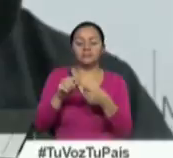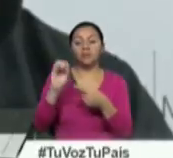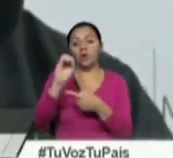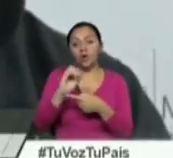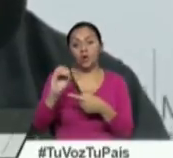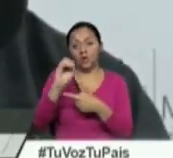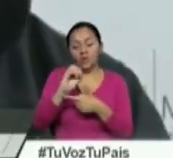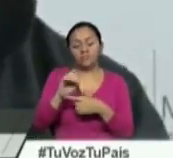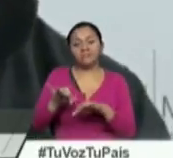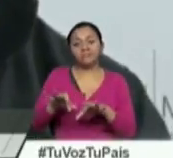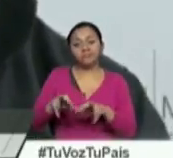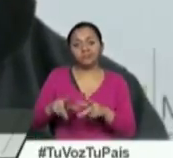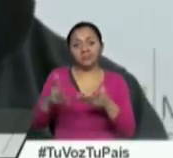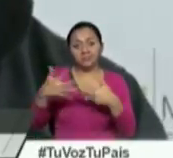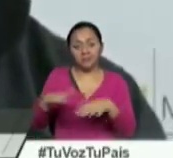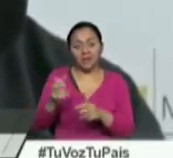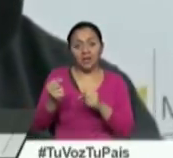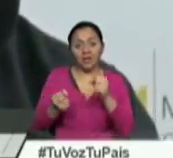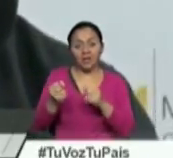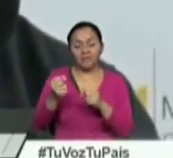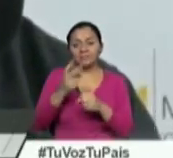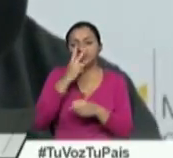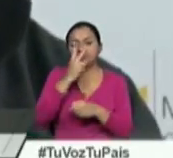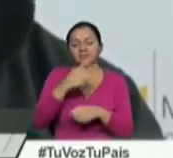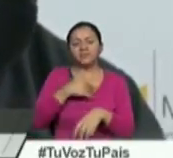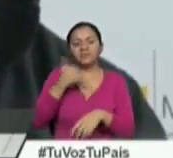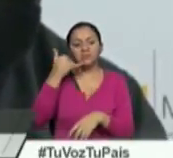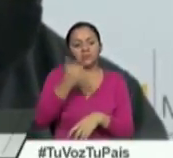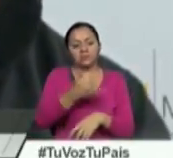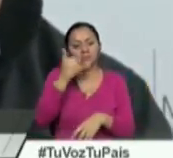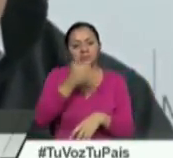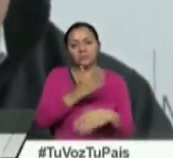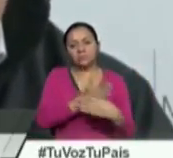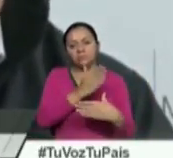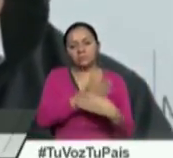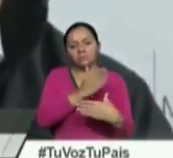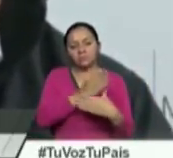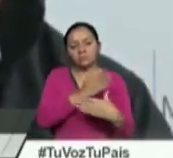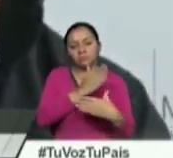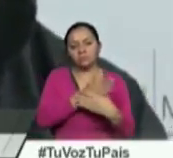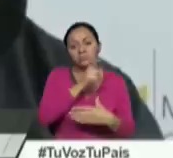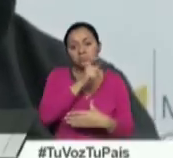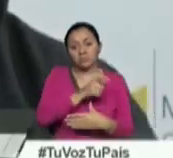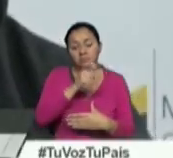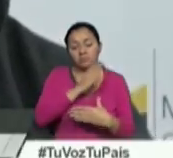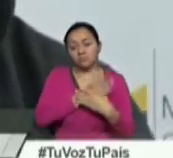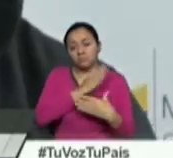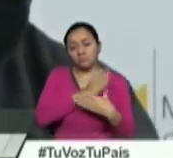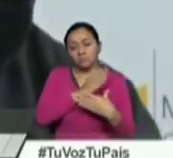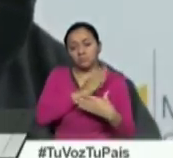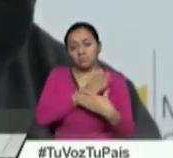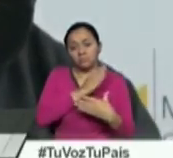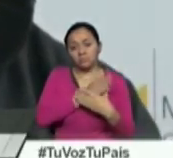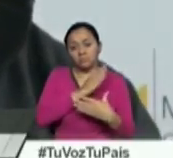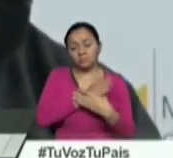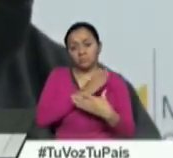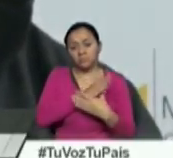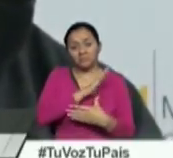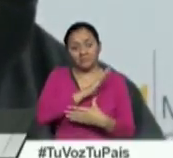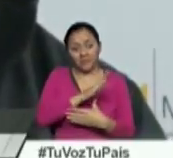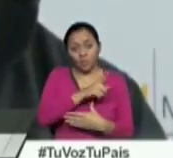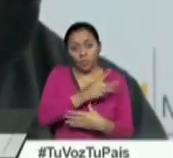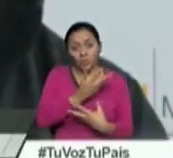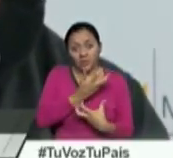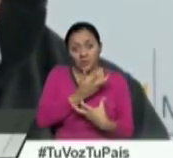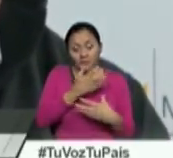se robaba el vehículo, se hacían llamadas extorsivas a las personas para indicarles que si es que